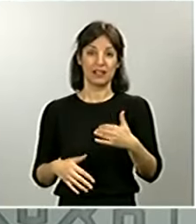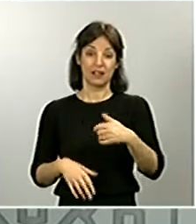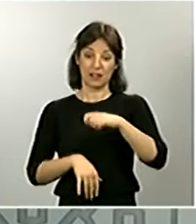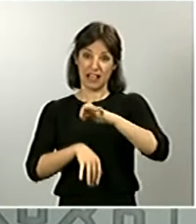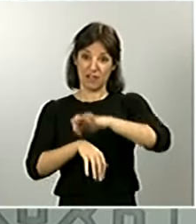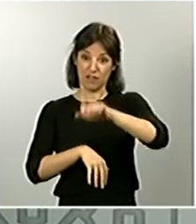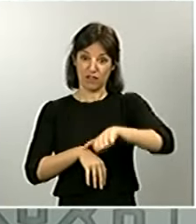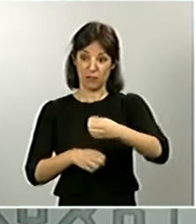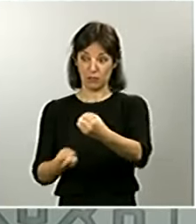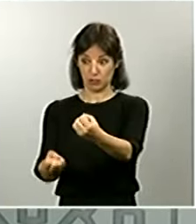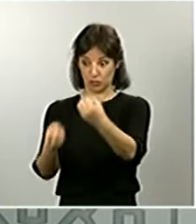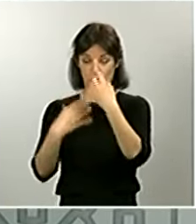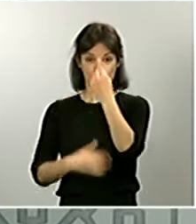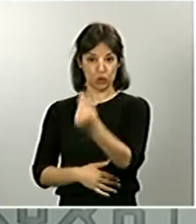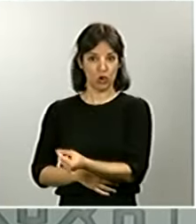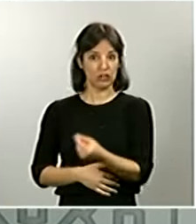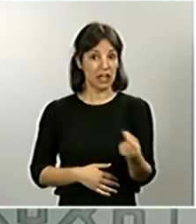que es uno de los porcentajes que cada día van